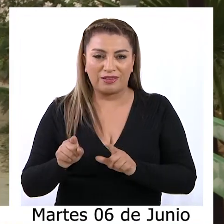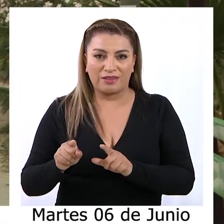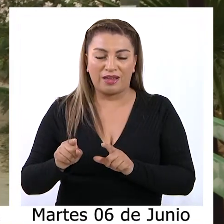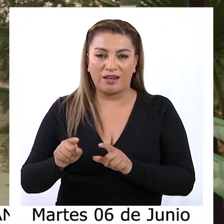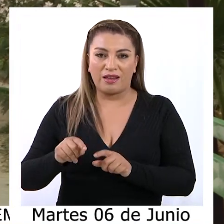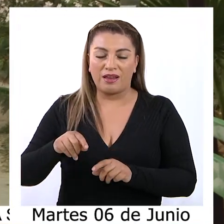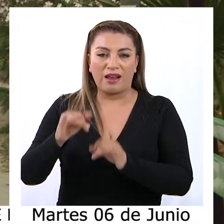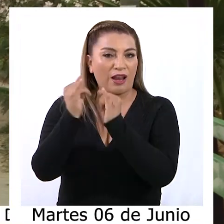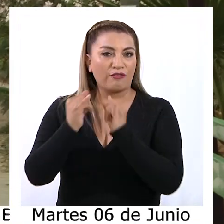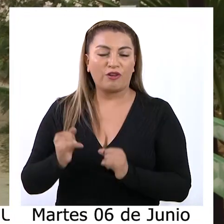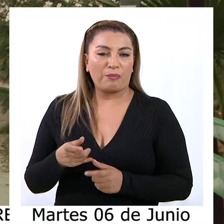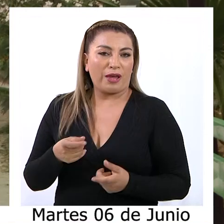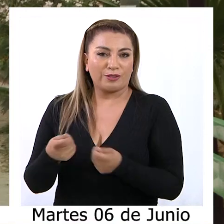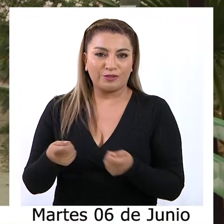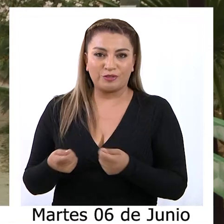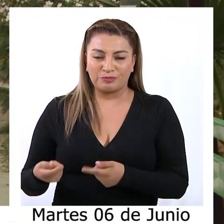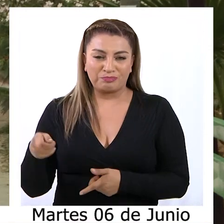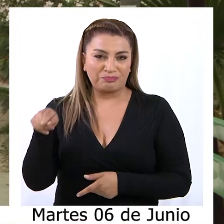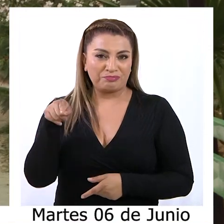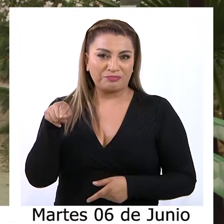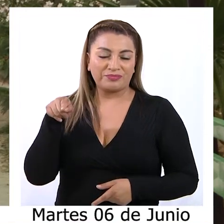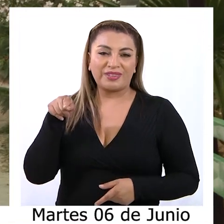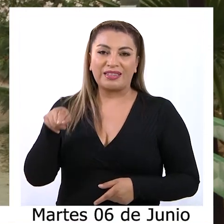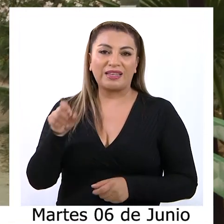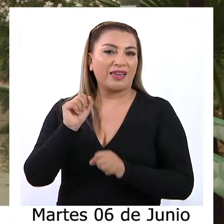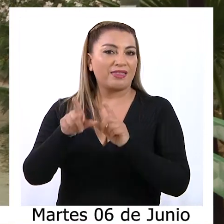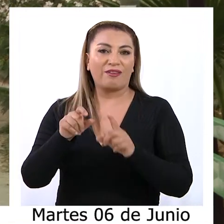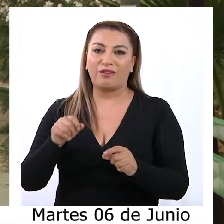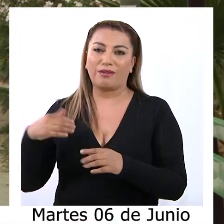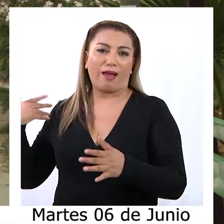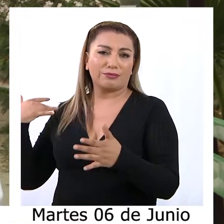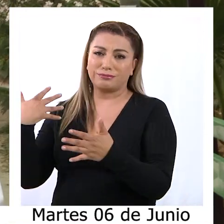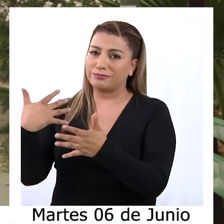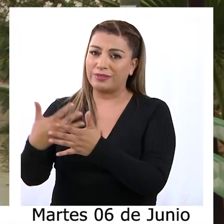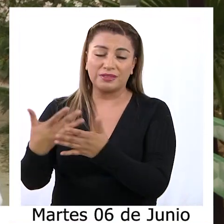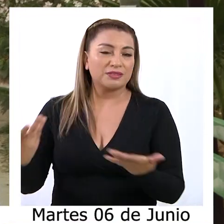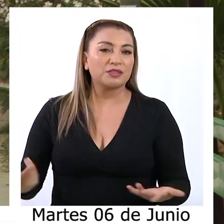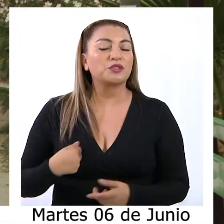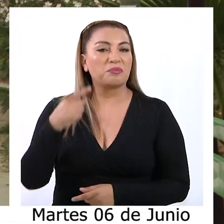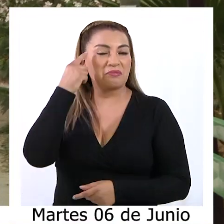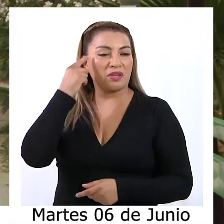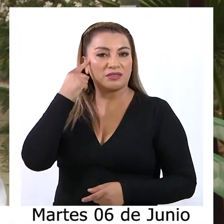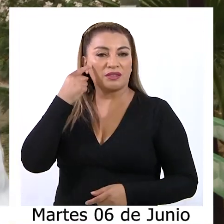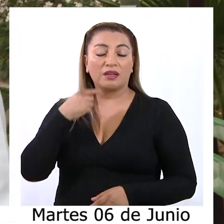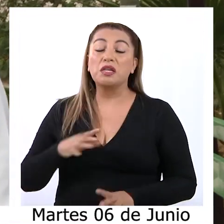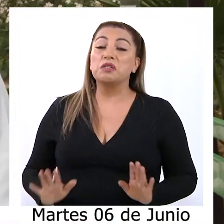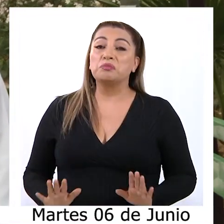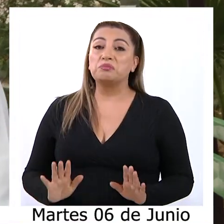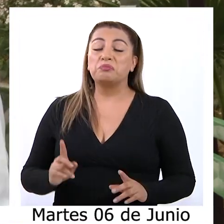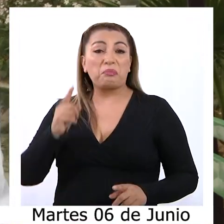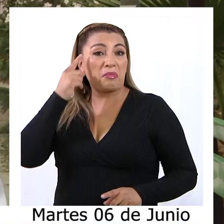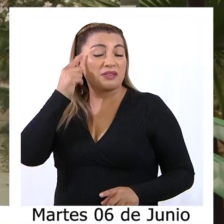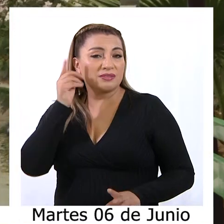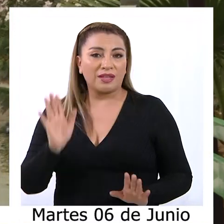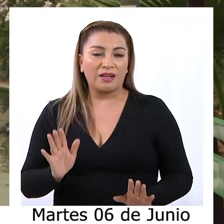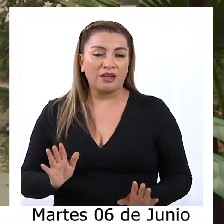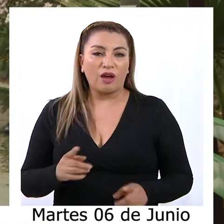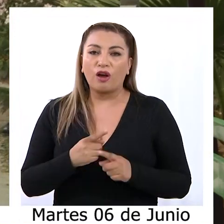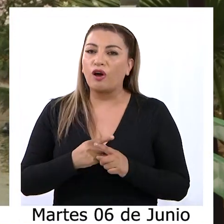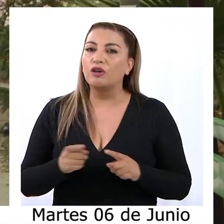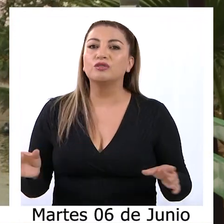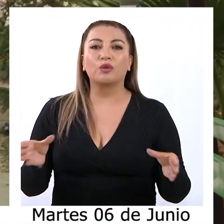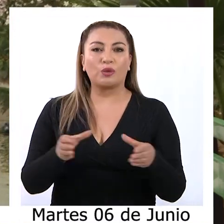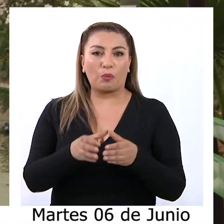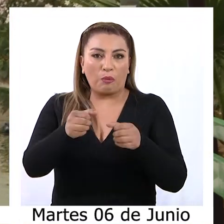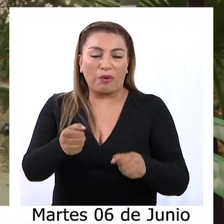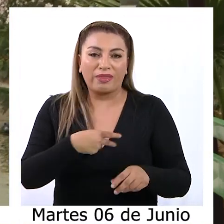modelo económico que ellos han defendido durante largo tiempo, pero yo creo que también hay que apostar quizá a otras fuerzas que